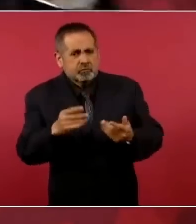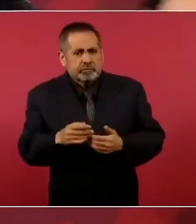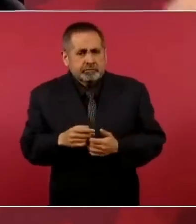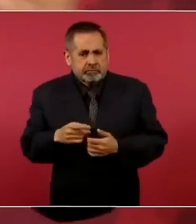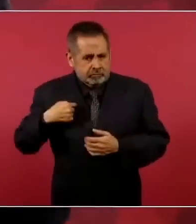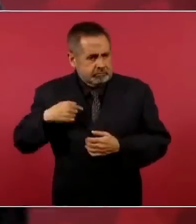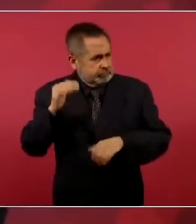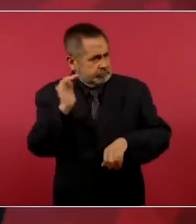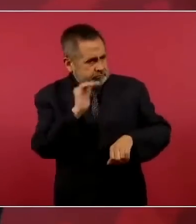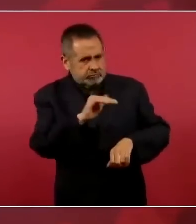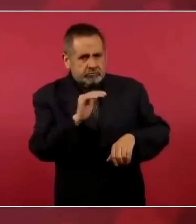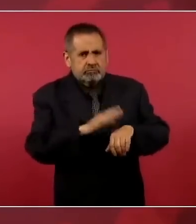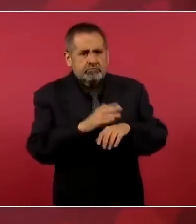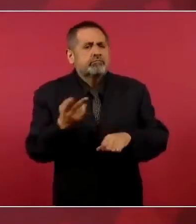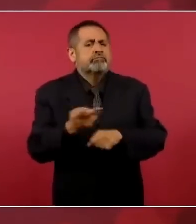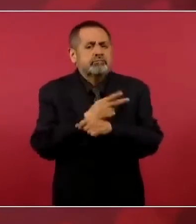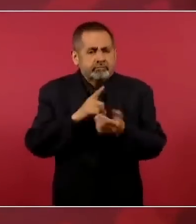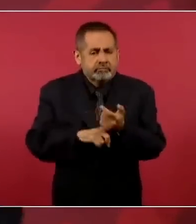alegando de que